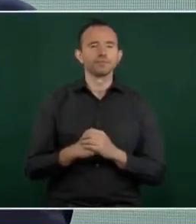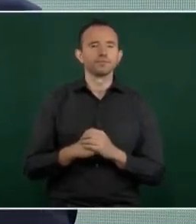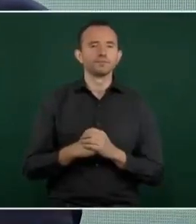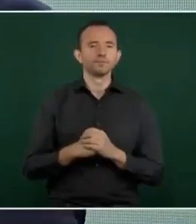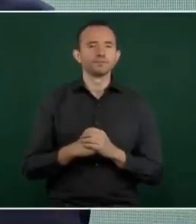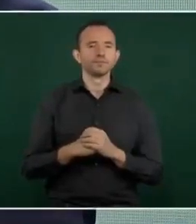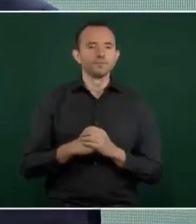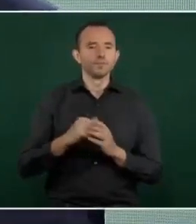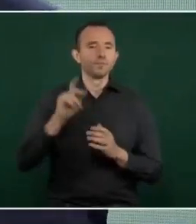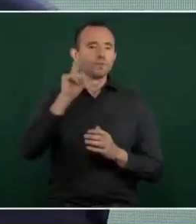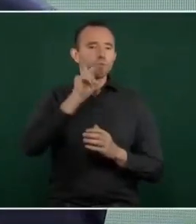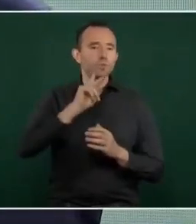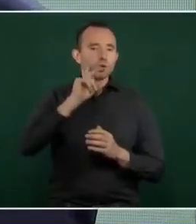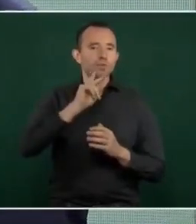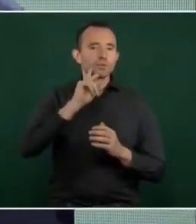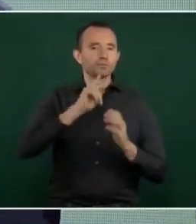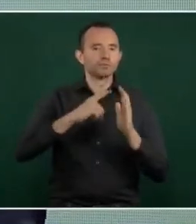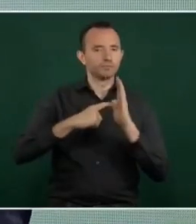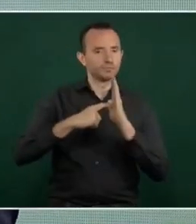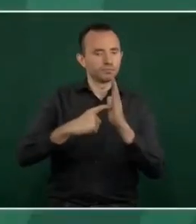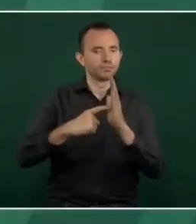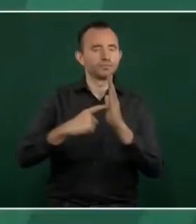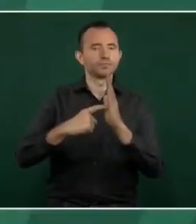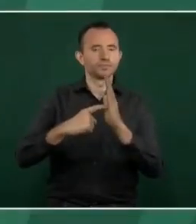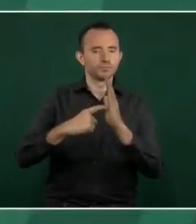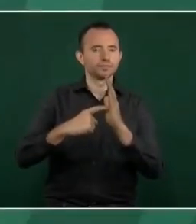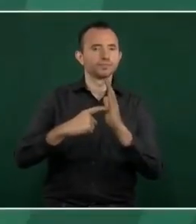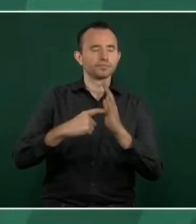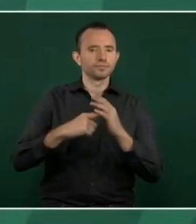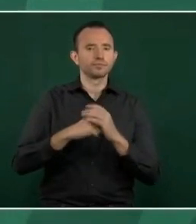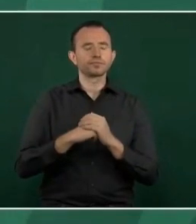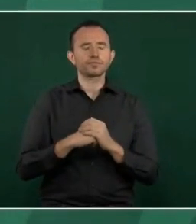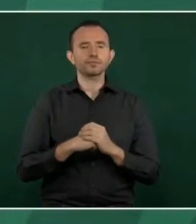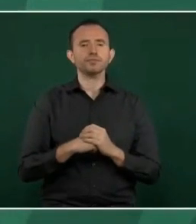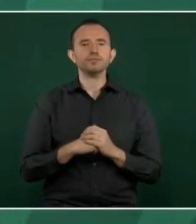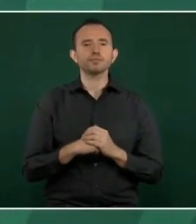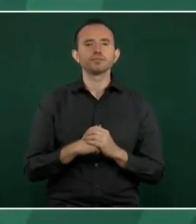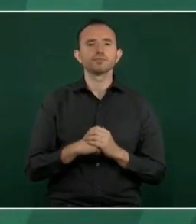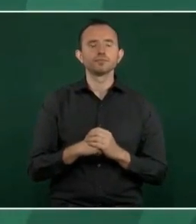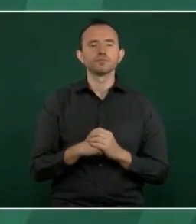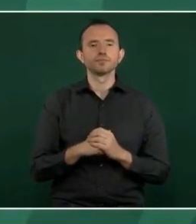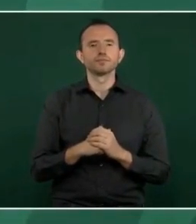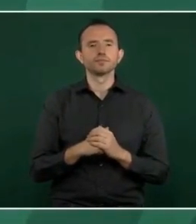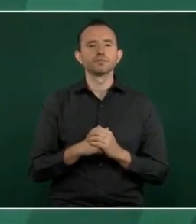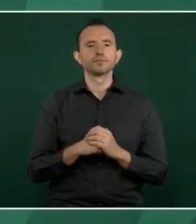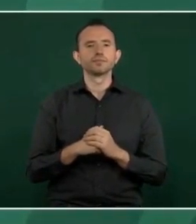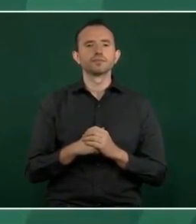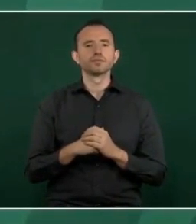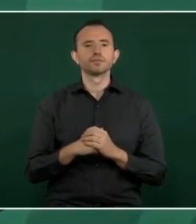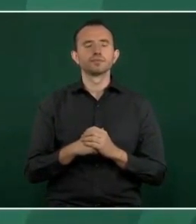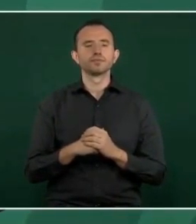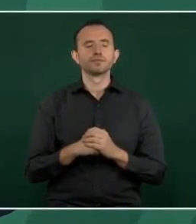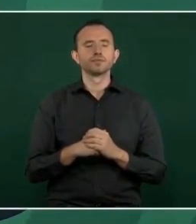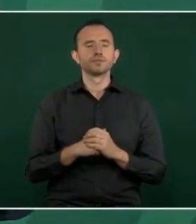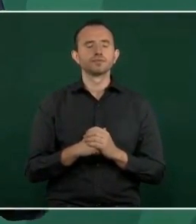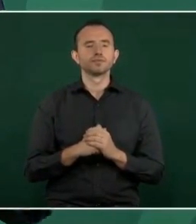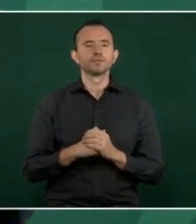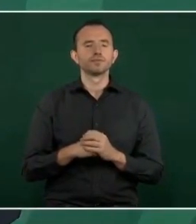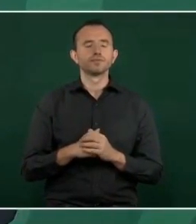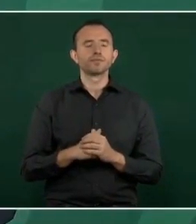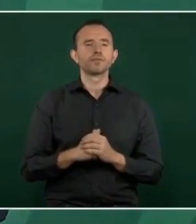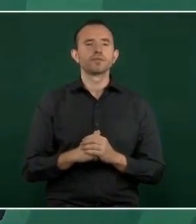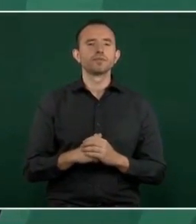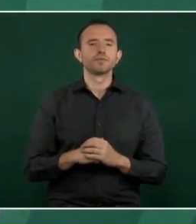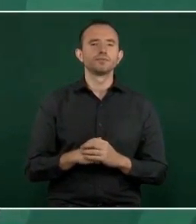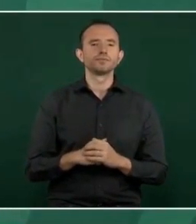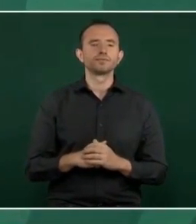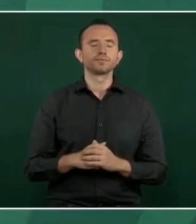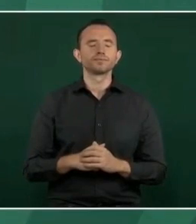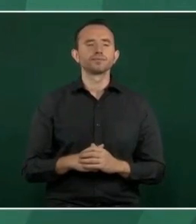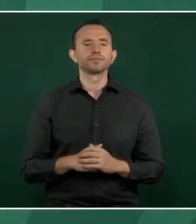se